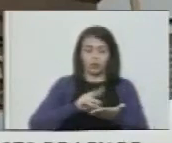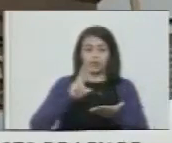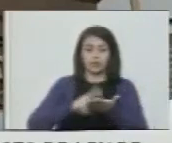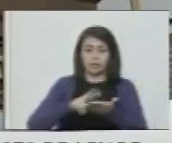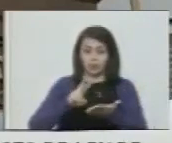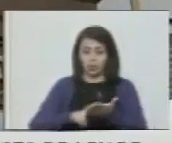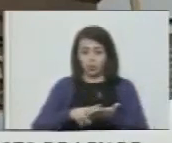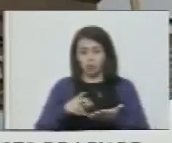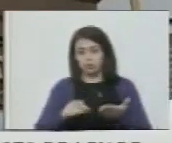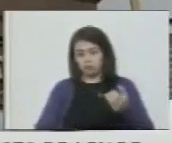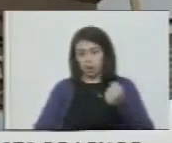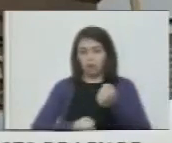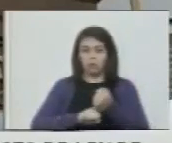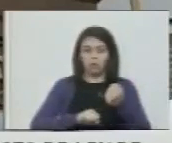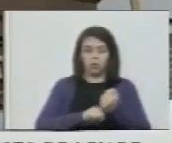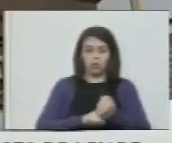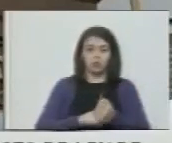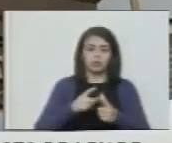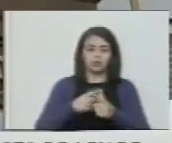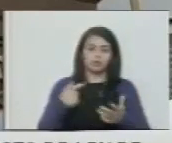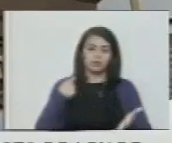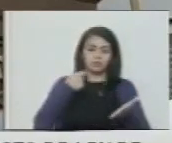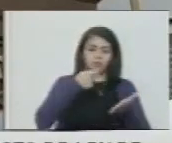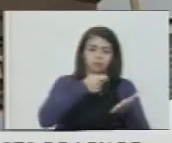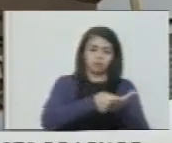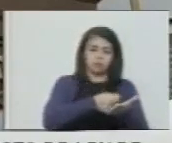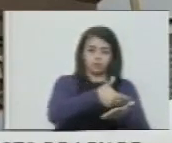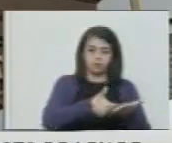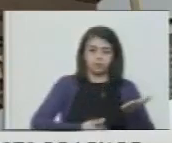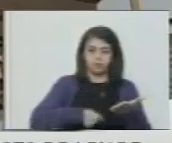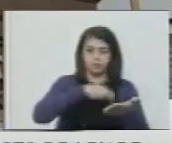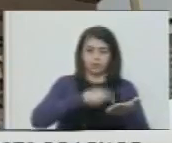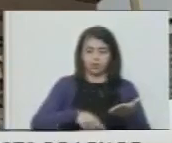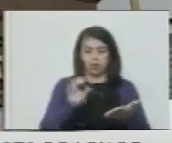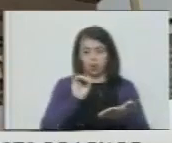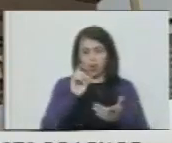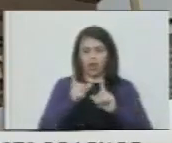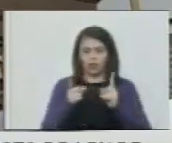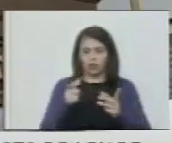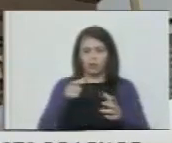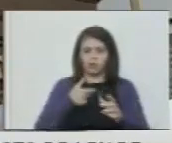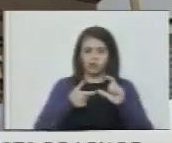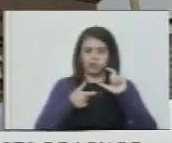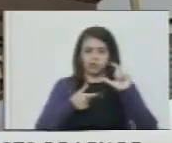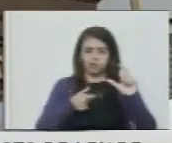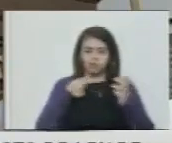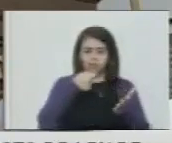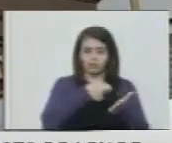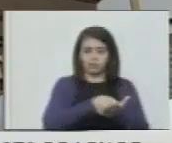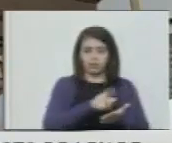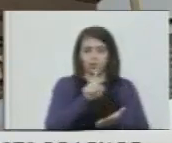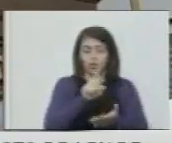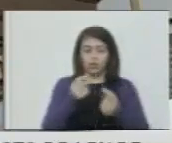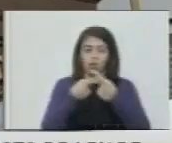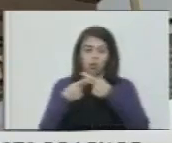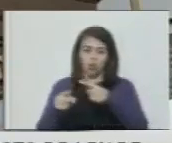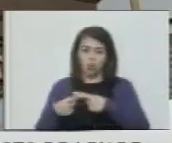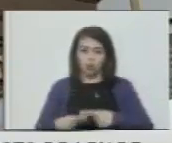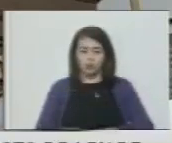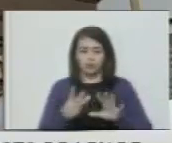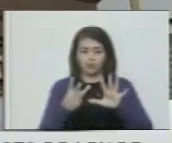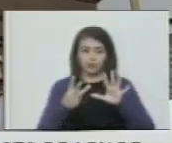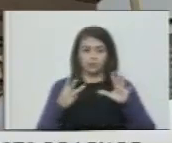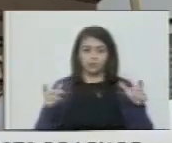o intermediarios transfieren el total de los contratos o parte de ellos, referido a uno o varios ramos.